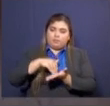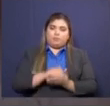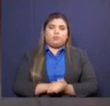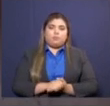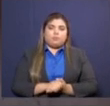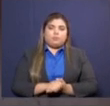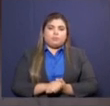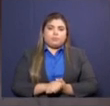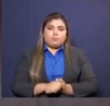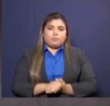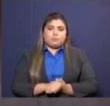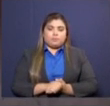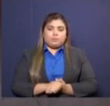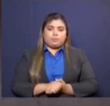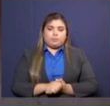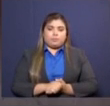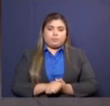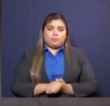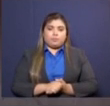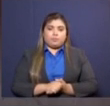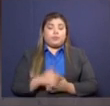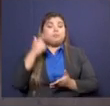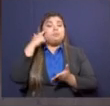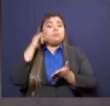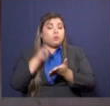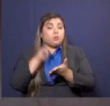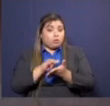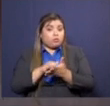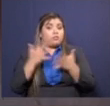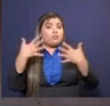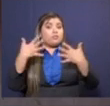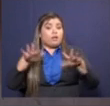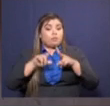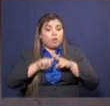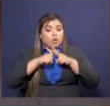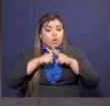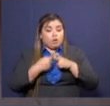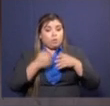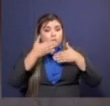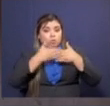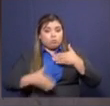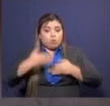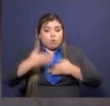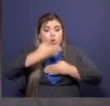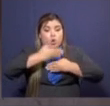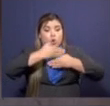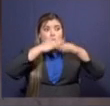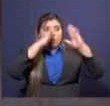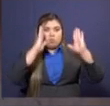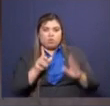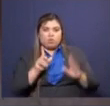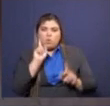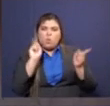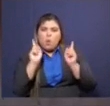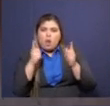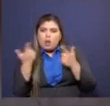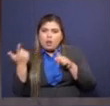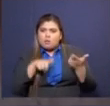En ese sentido, ya están en marcha las siguientes obras: